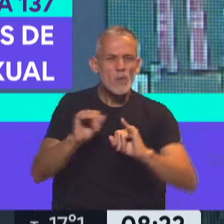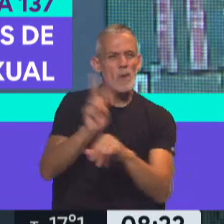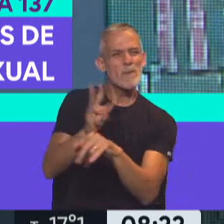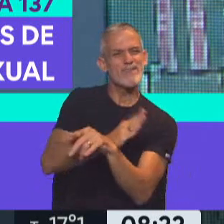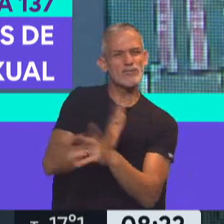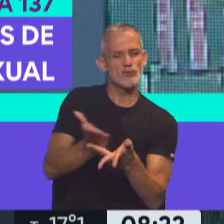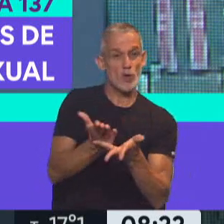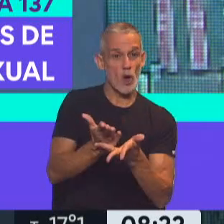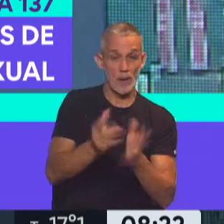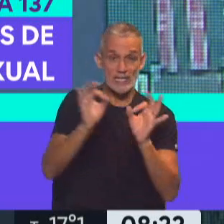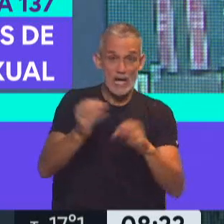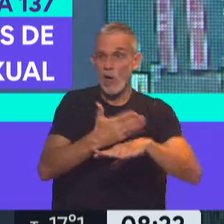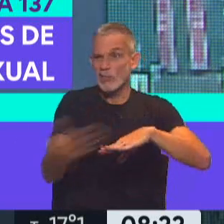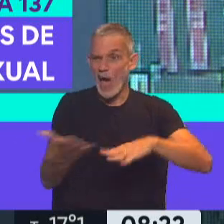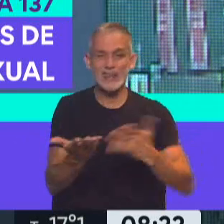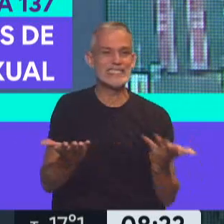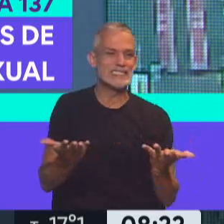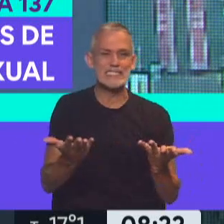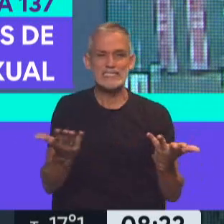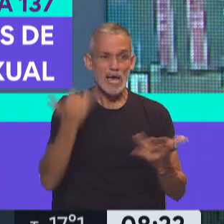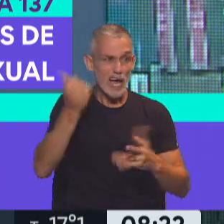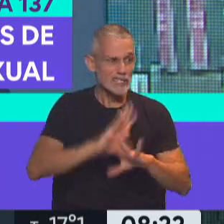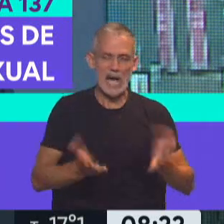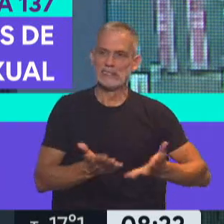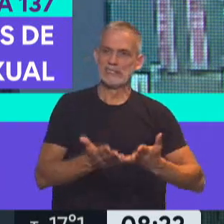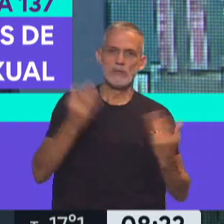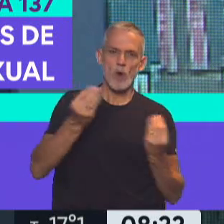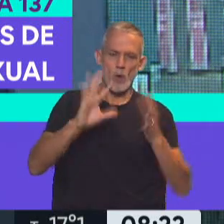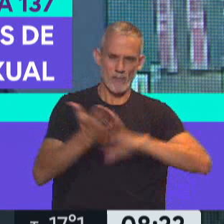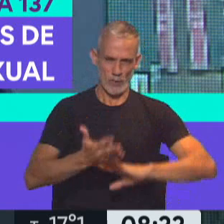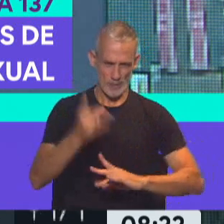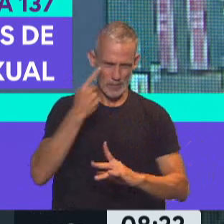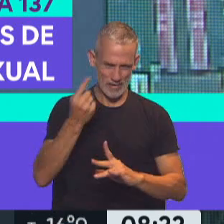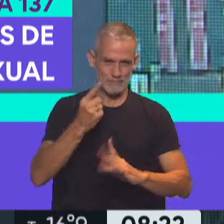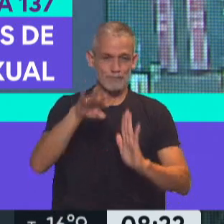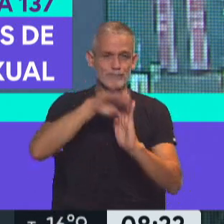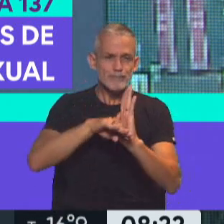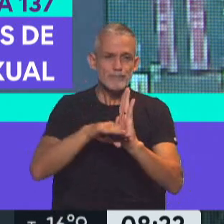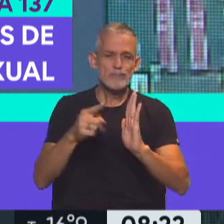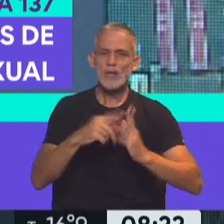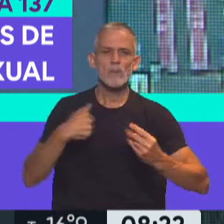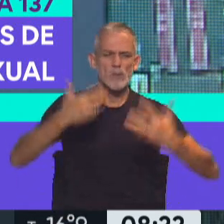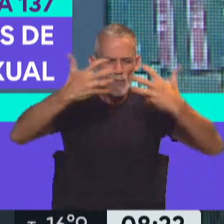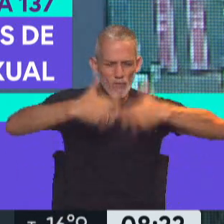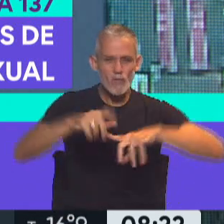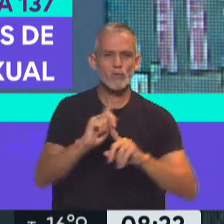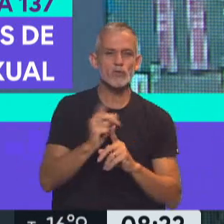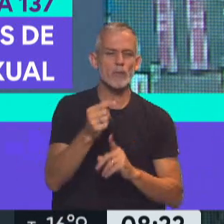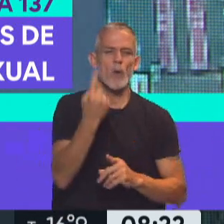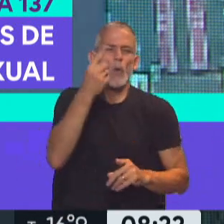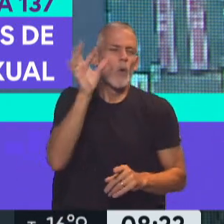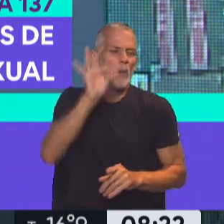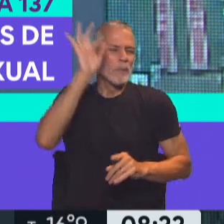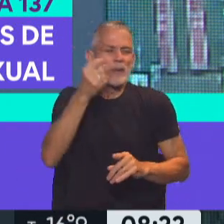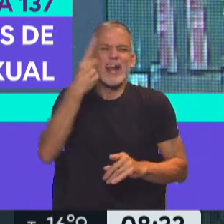y cuando llegamos después, digo, también saber cómo abordarla. Mira, te digo, para mí, ¿por qué no funciona esto de tomarlo como una